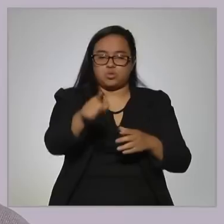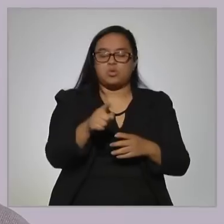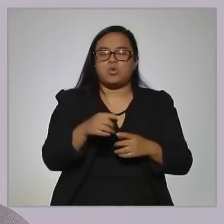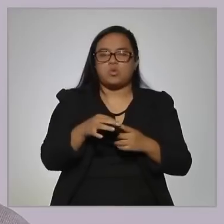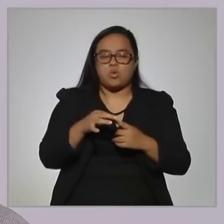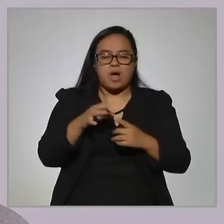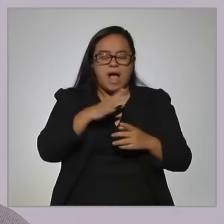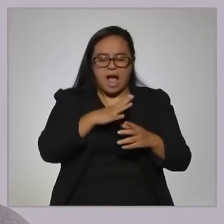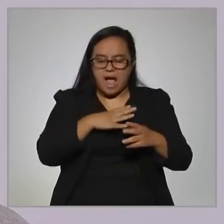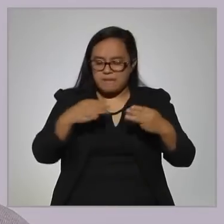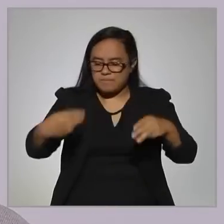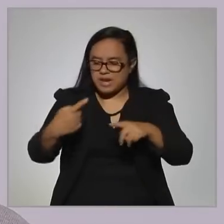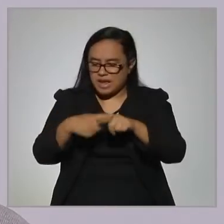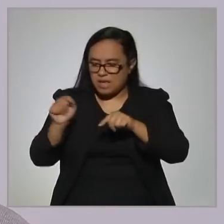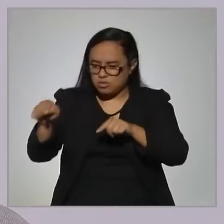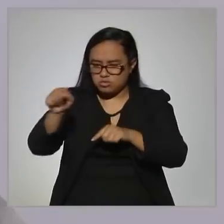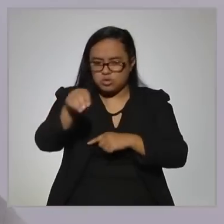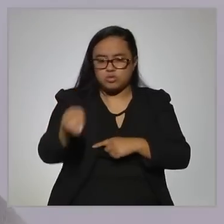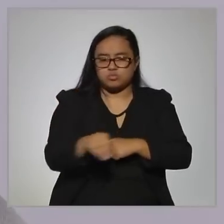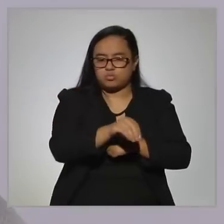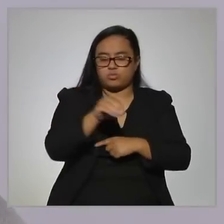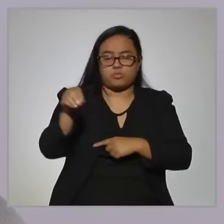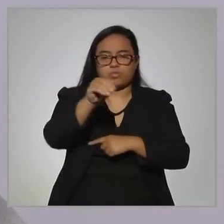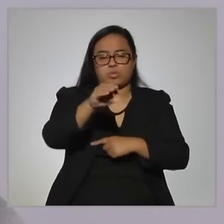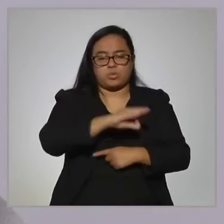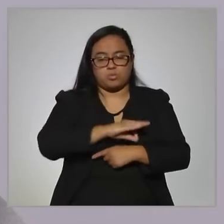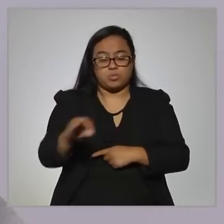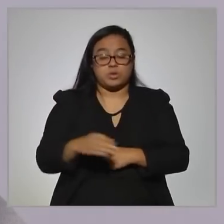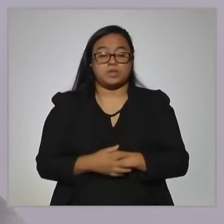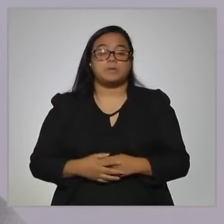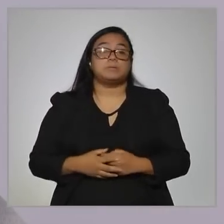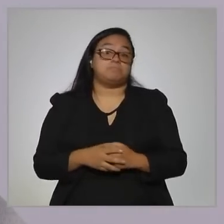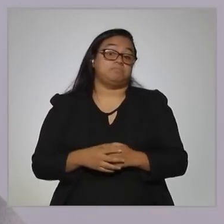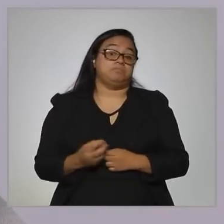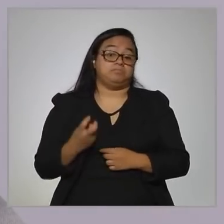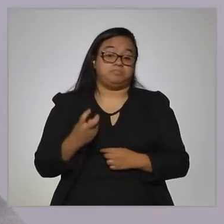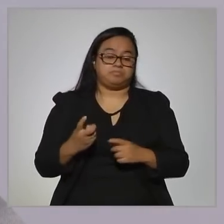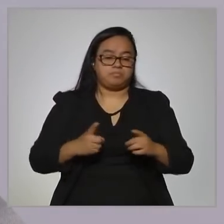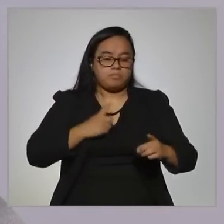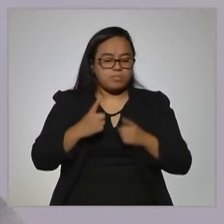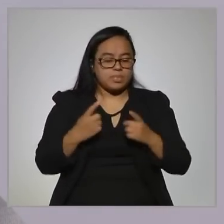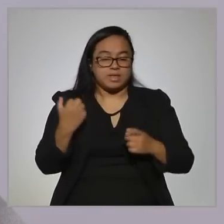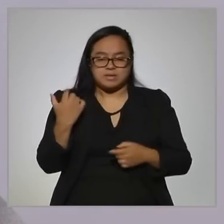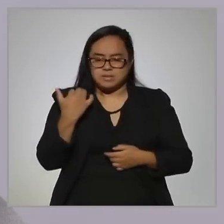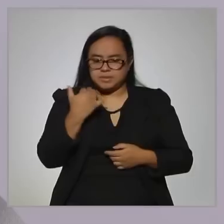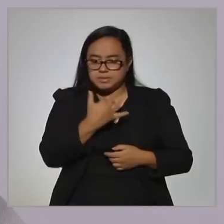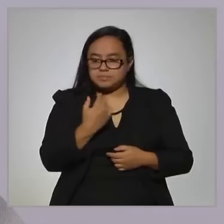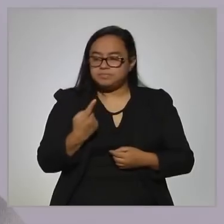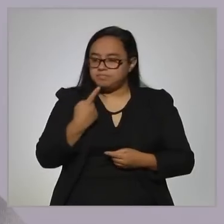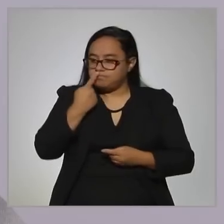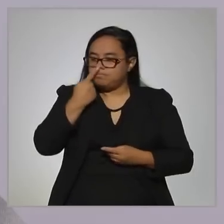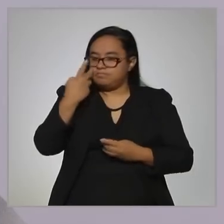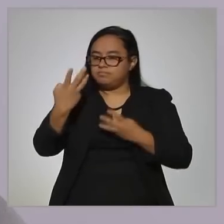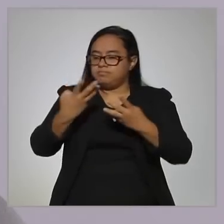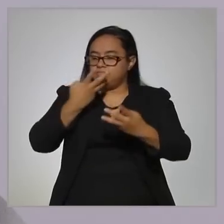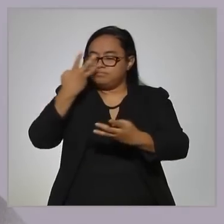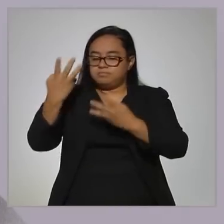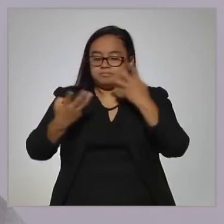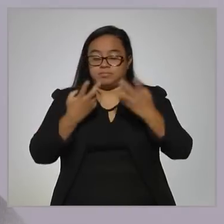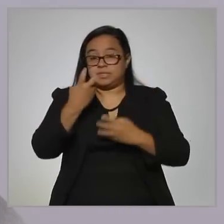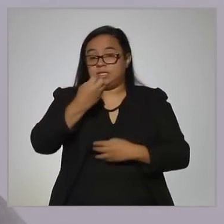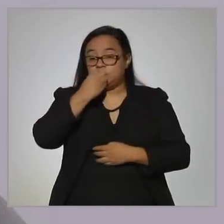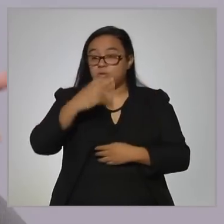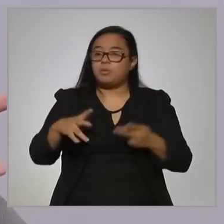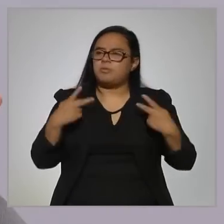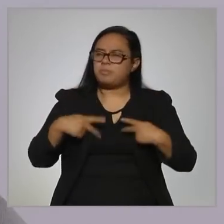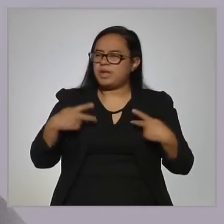de mercados y se den una vuelta por ahí. Sí. No hay como disfrutar los sabores, los olores, no hay como ver